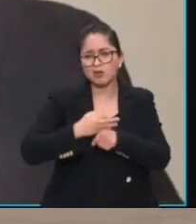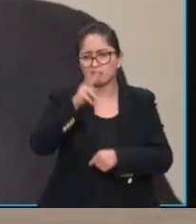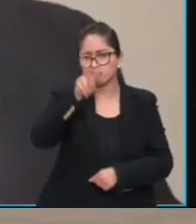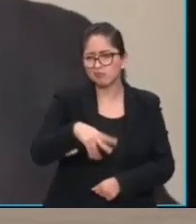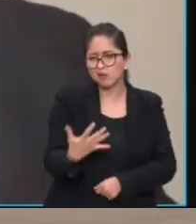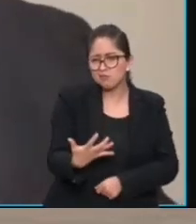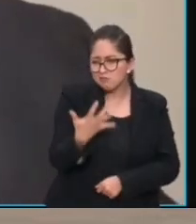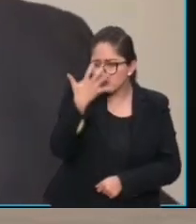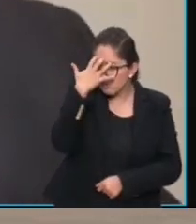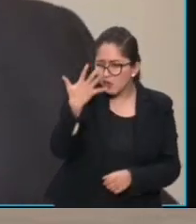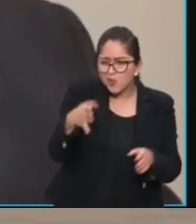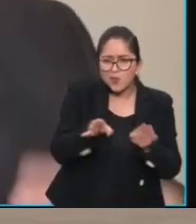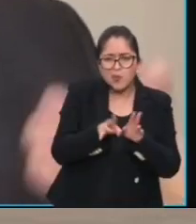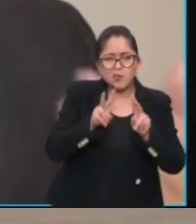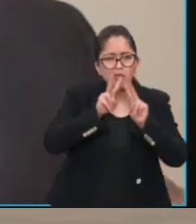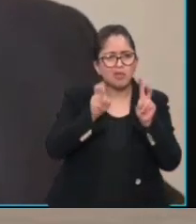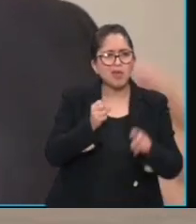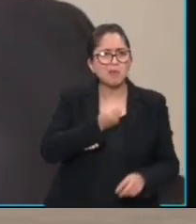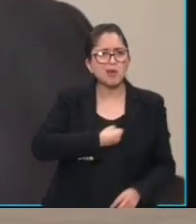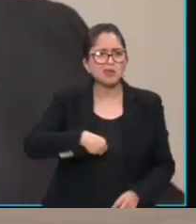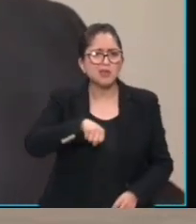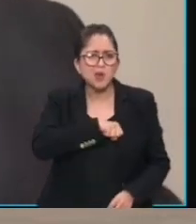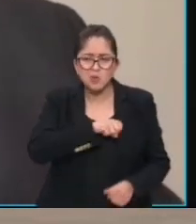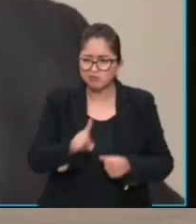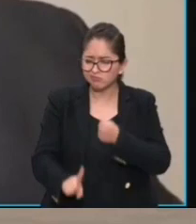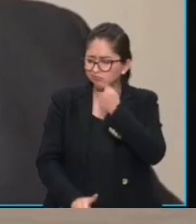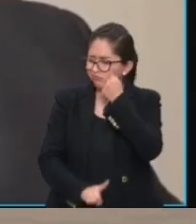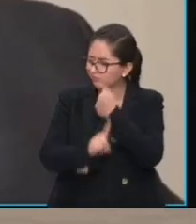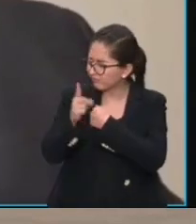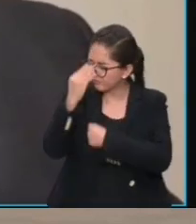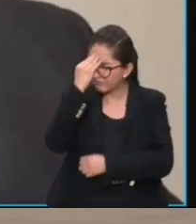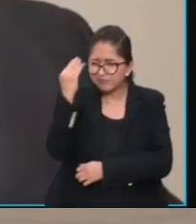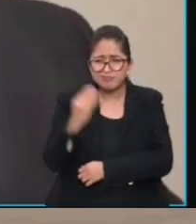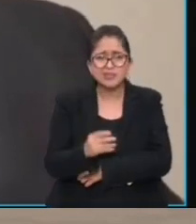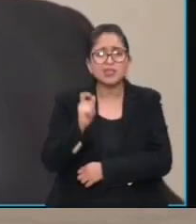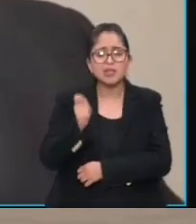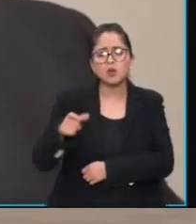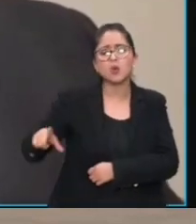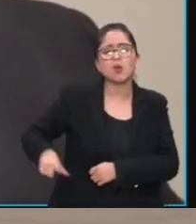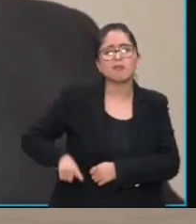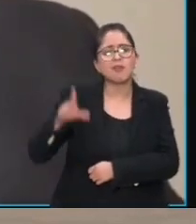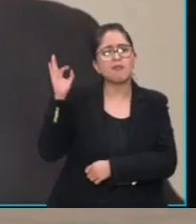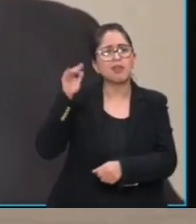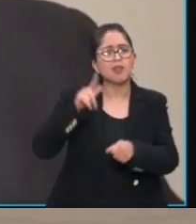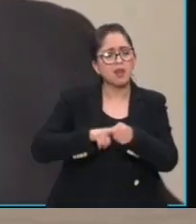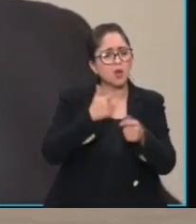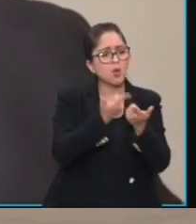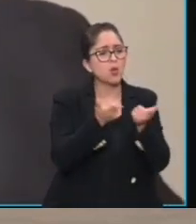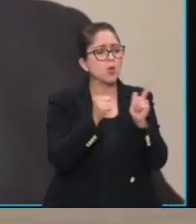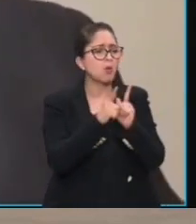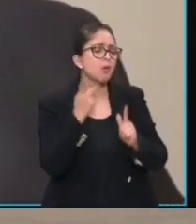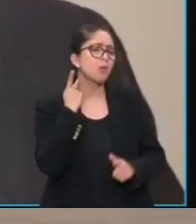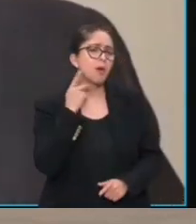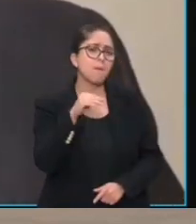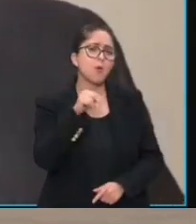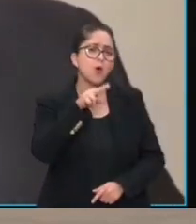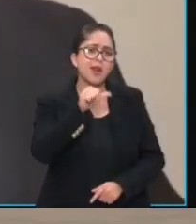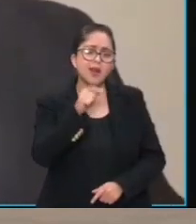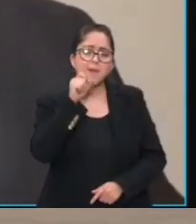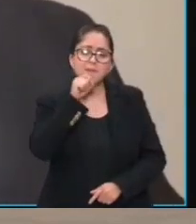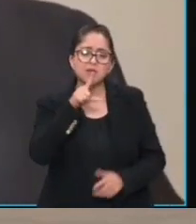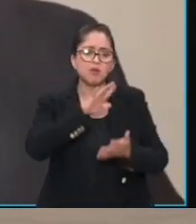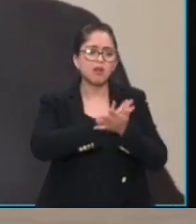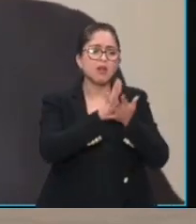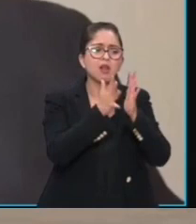que tenemos del sistema de salud, este desastre que ha dejado el gobierno federal de Morena y sus aliados en torno al